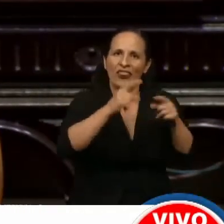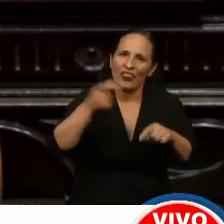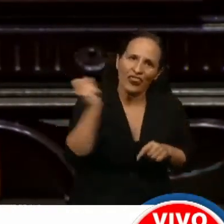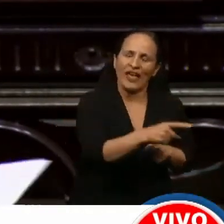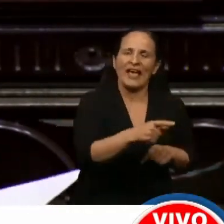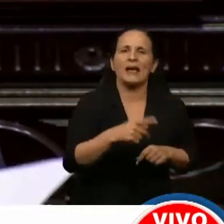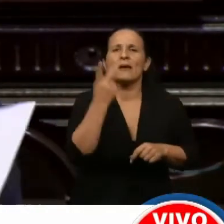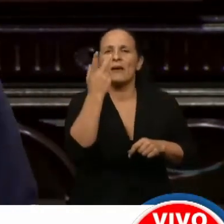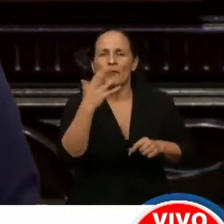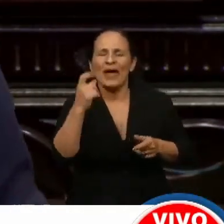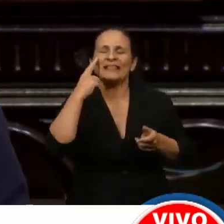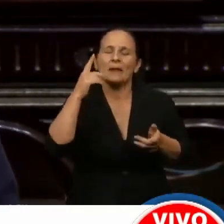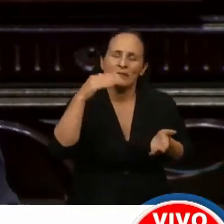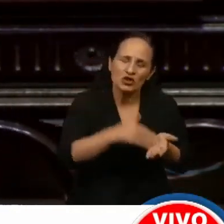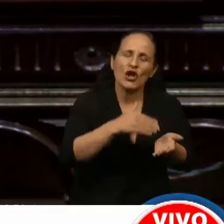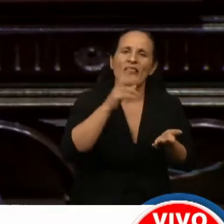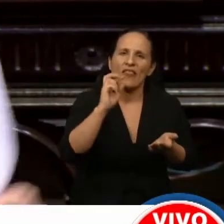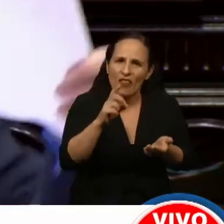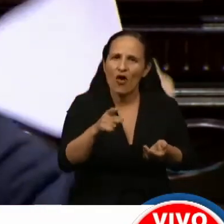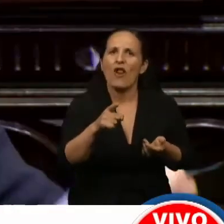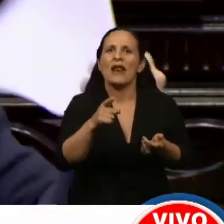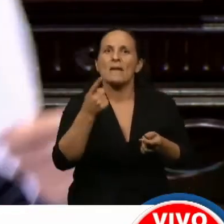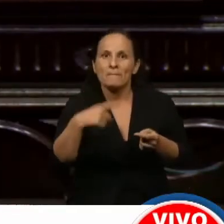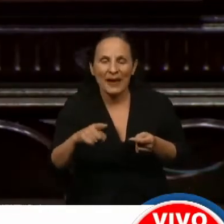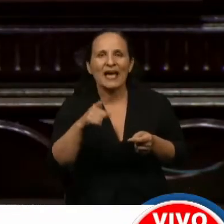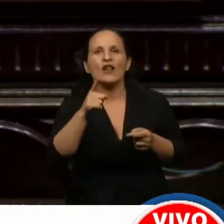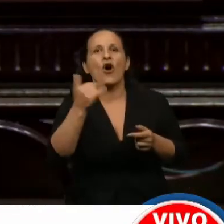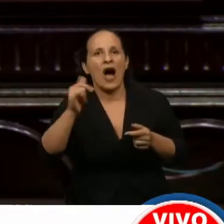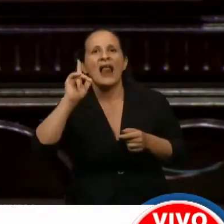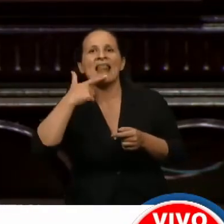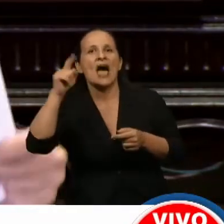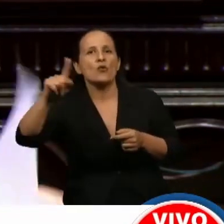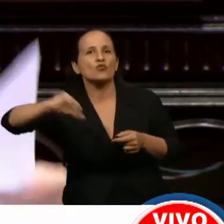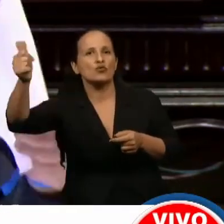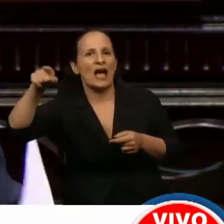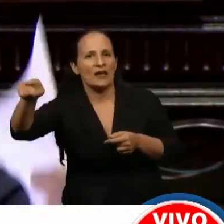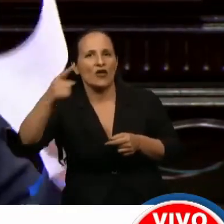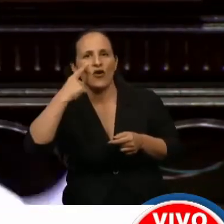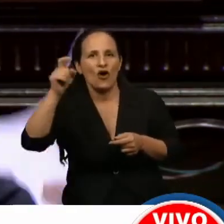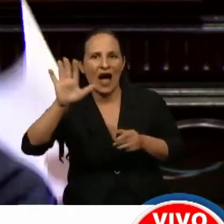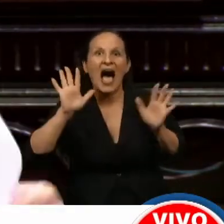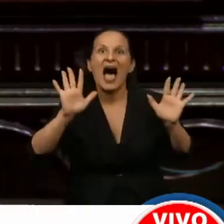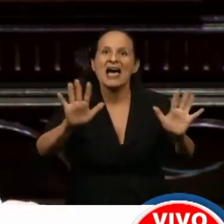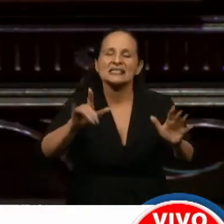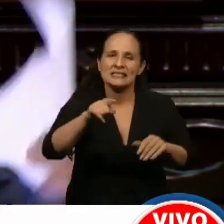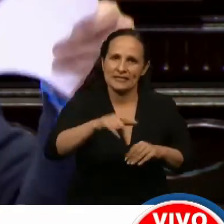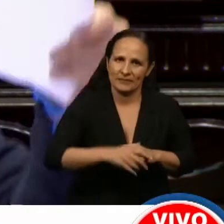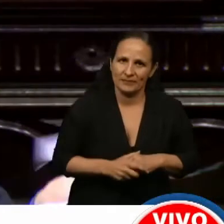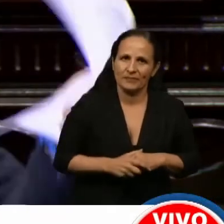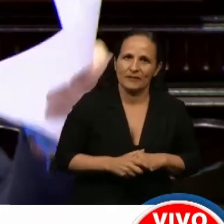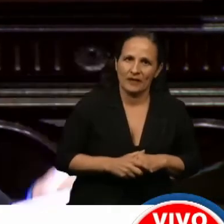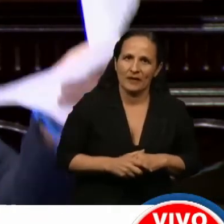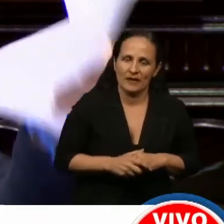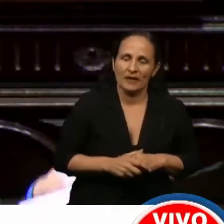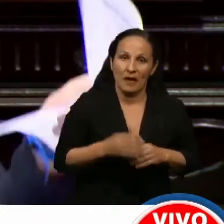dólares entre el 12 de agosto y el 28 de octubre, pero ganó Grindetti y Lanús. Así fue la madurez con la que se actuó el gobierno. Por